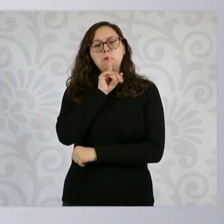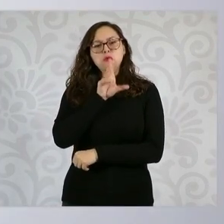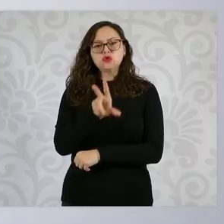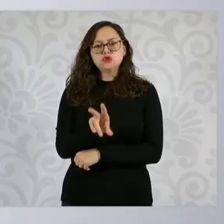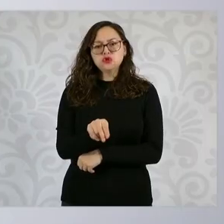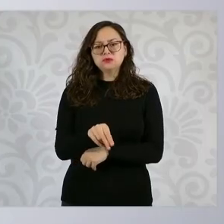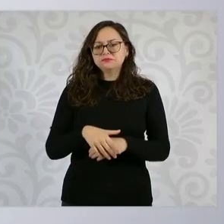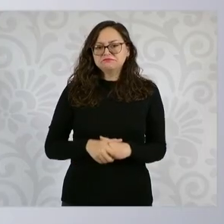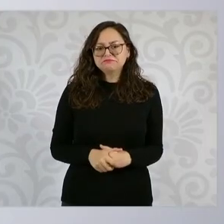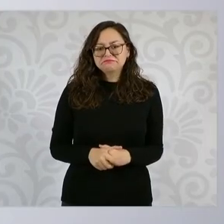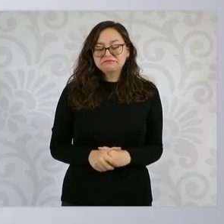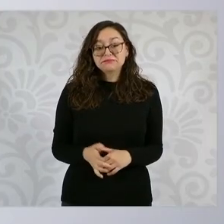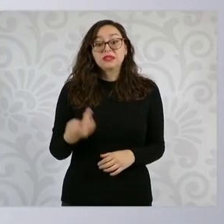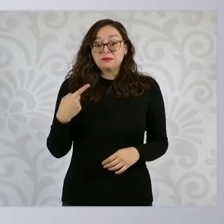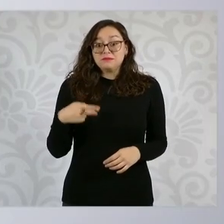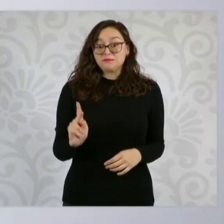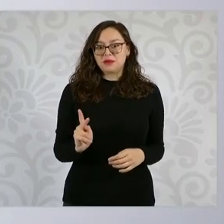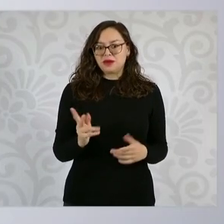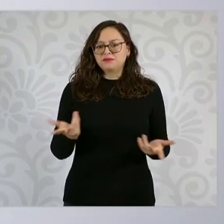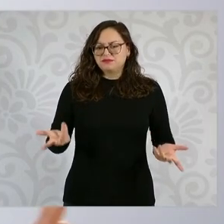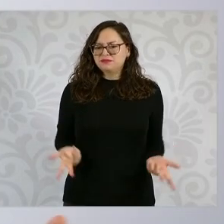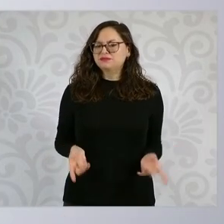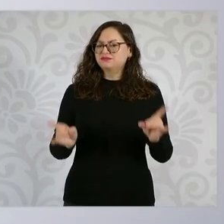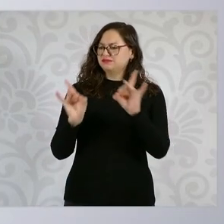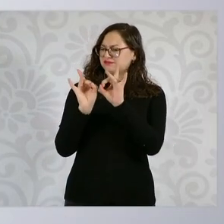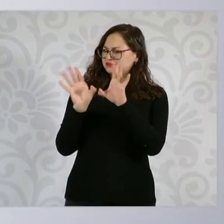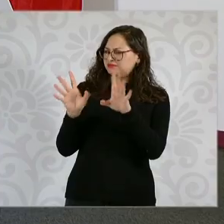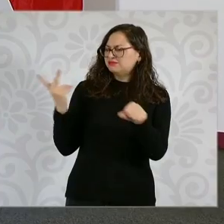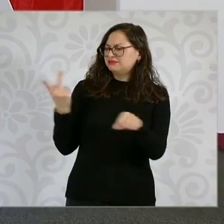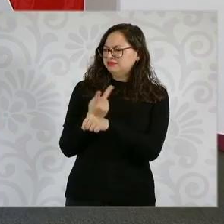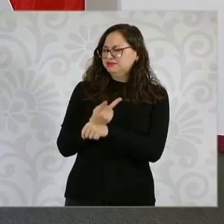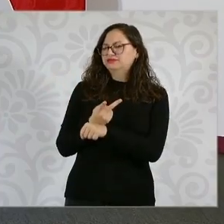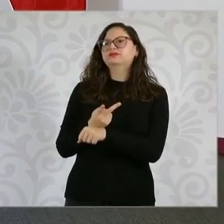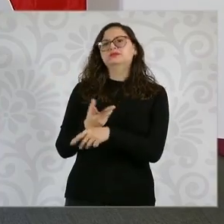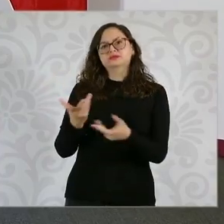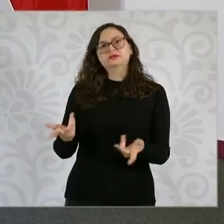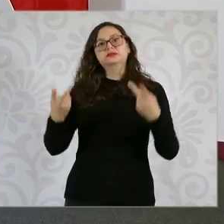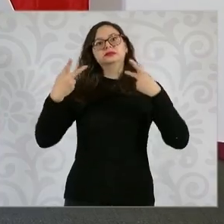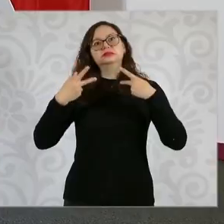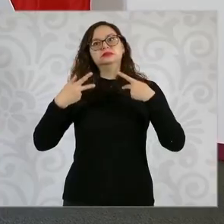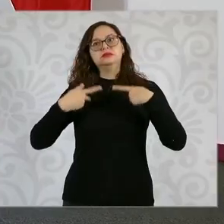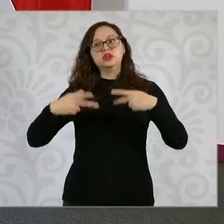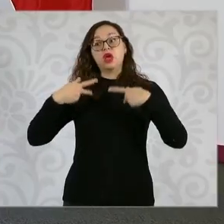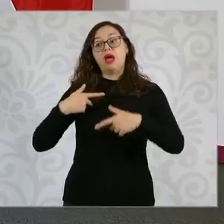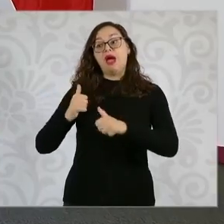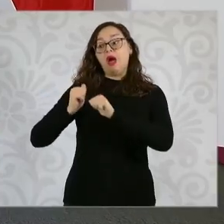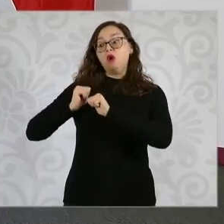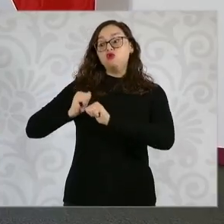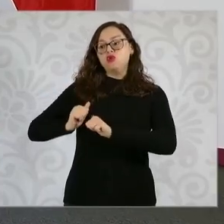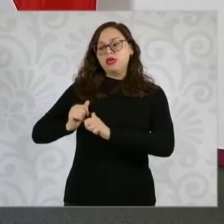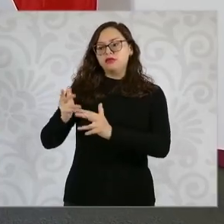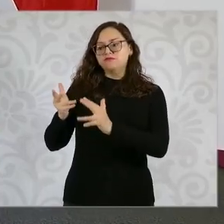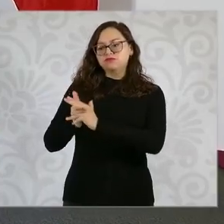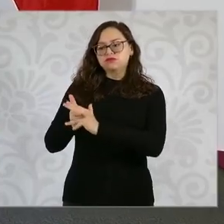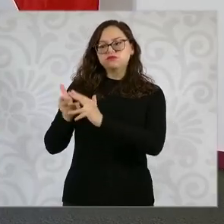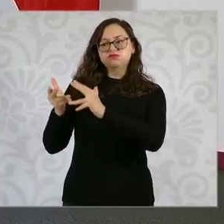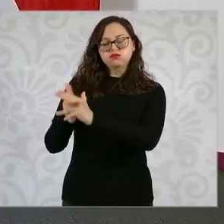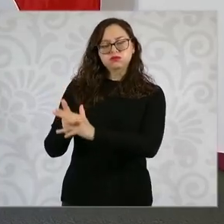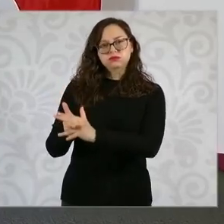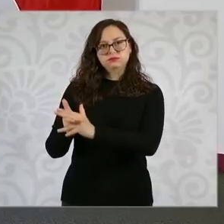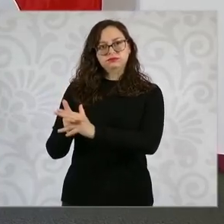hace unos días asesinaron al responsable de seguridad y ahora al alcalde. No nos queremos adelantar hasta